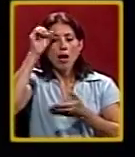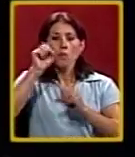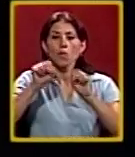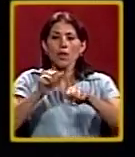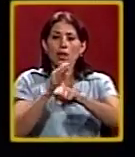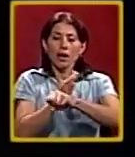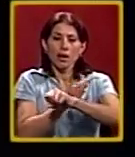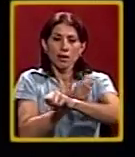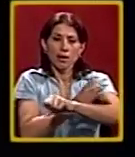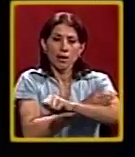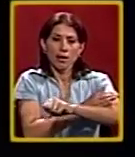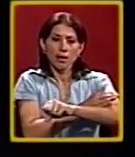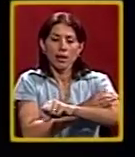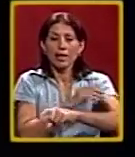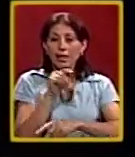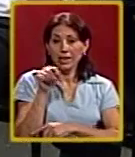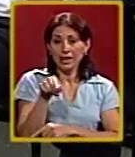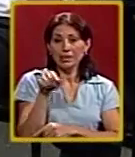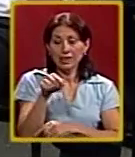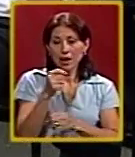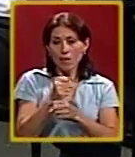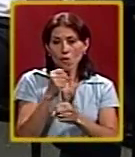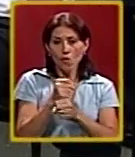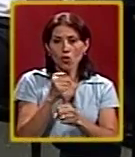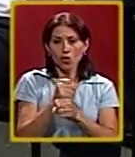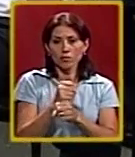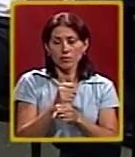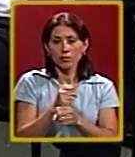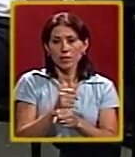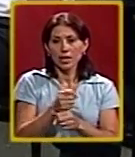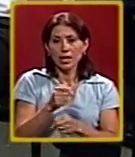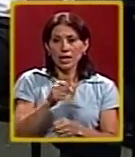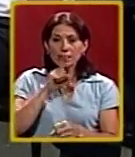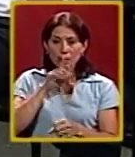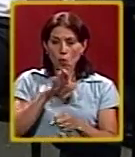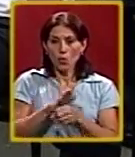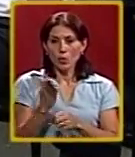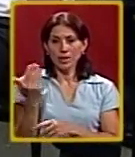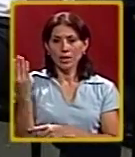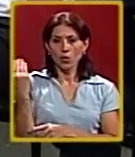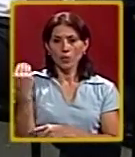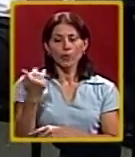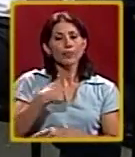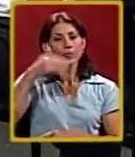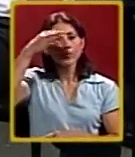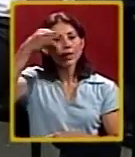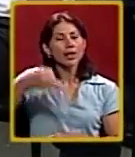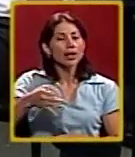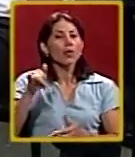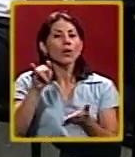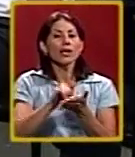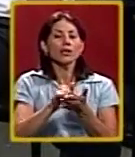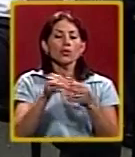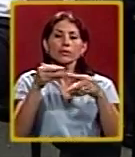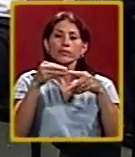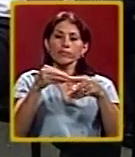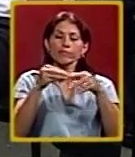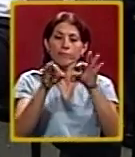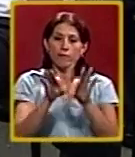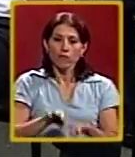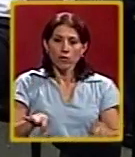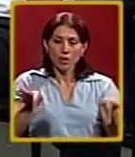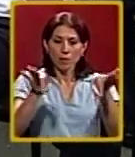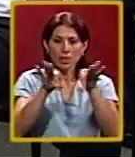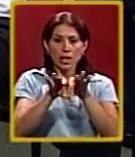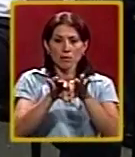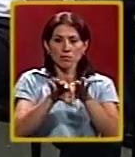¿verdad? Esa labor que se comprometió. Creo que eso es fundamental. Yo